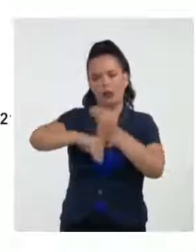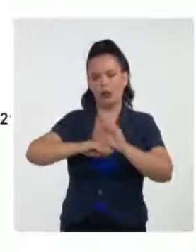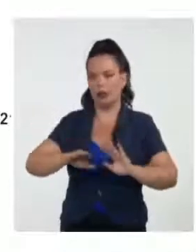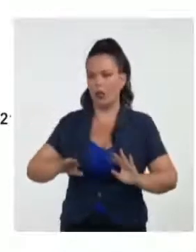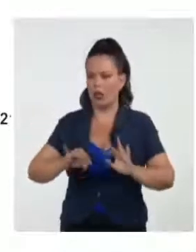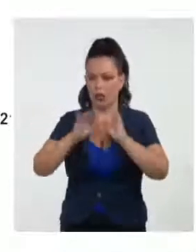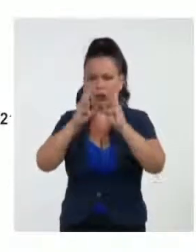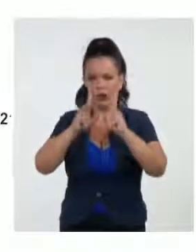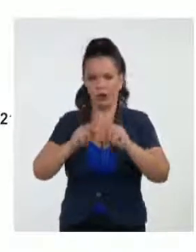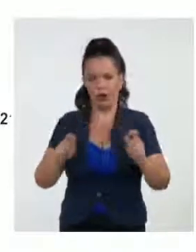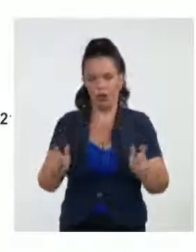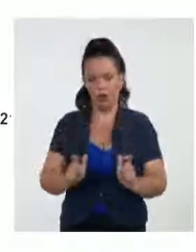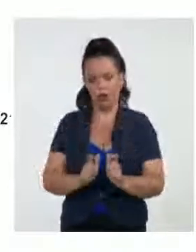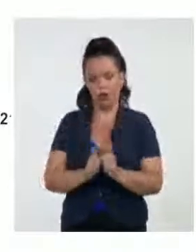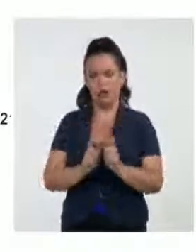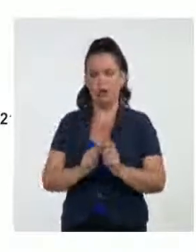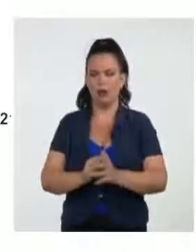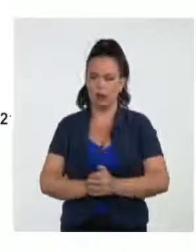además,